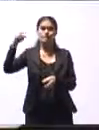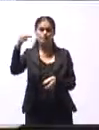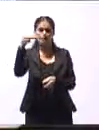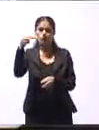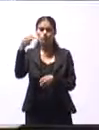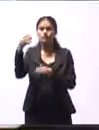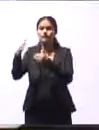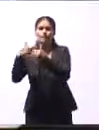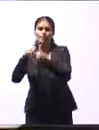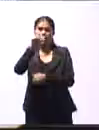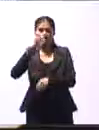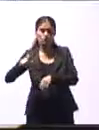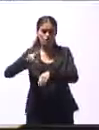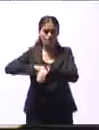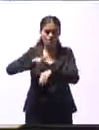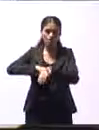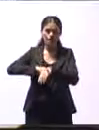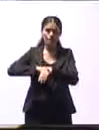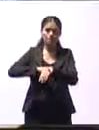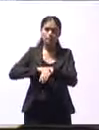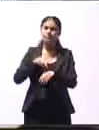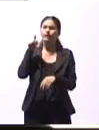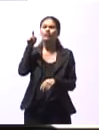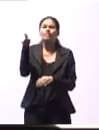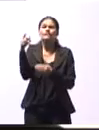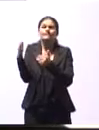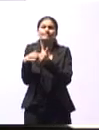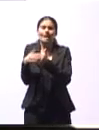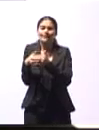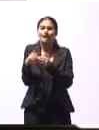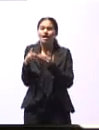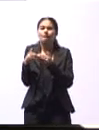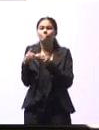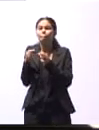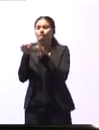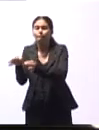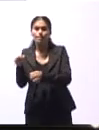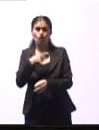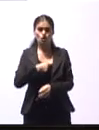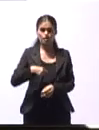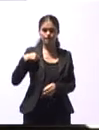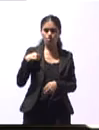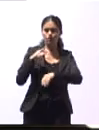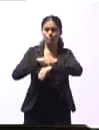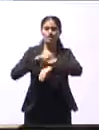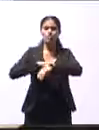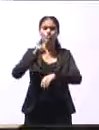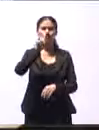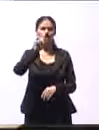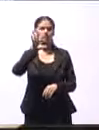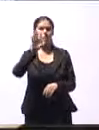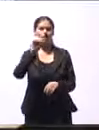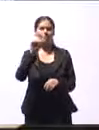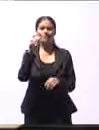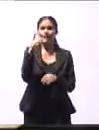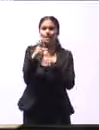al río Paraguay dentro de la región occidental que sale cerca de Concepción, con lo cual ahorraríamos unos 150